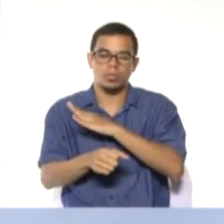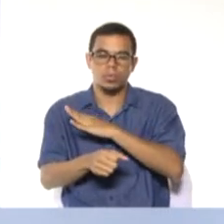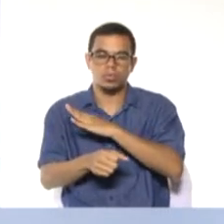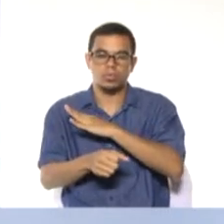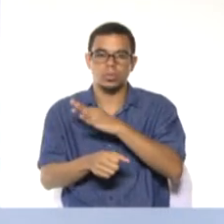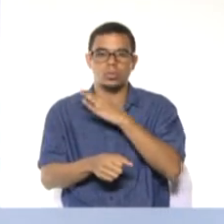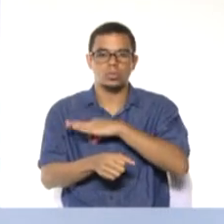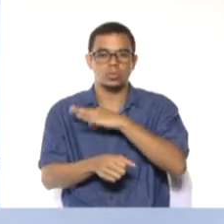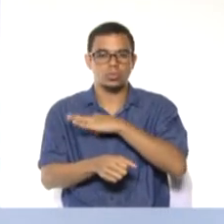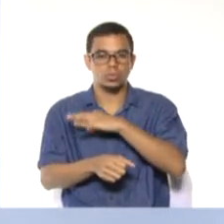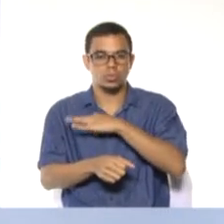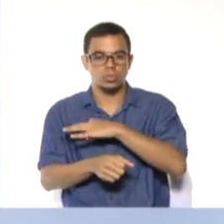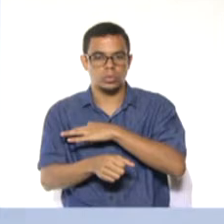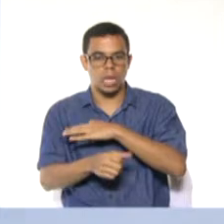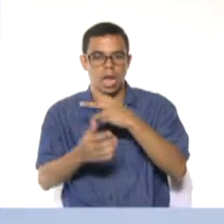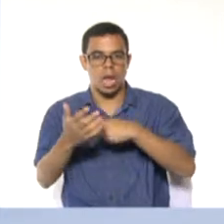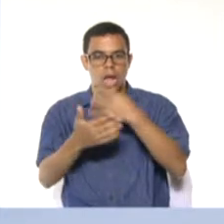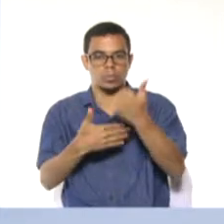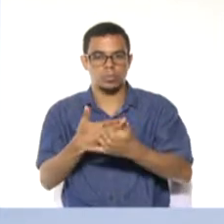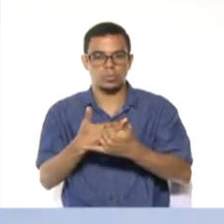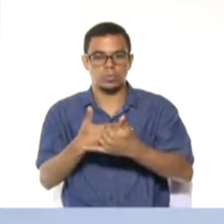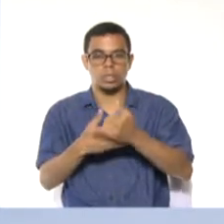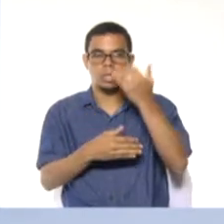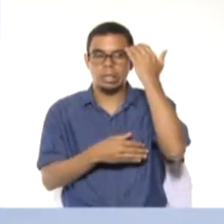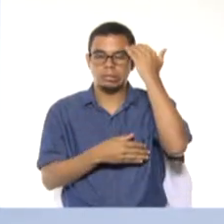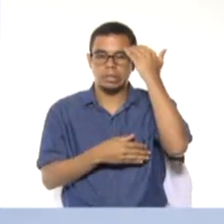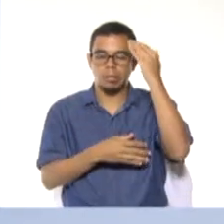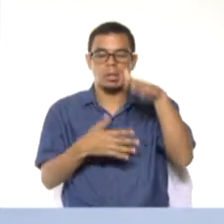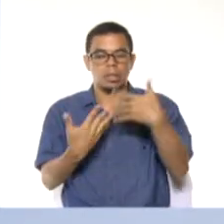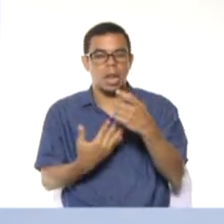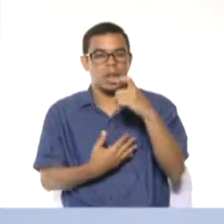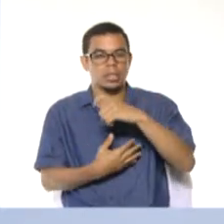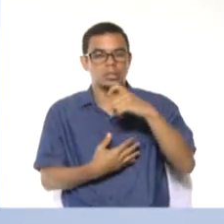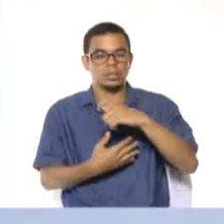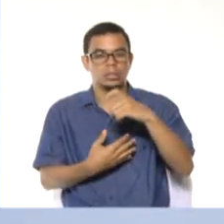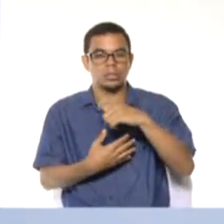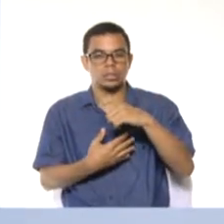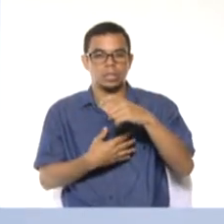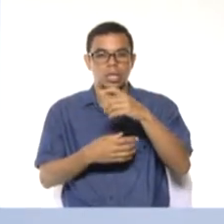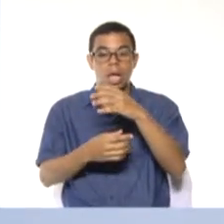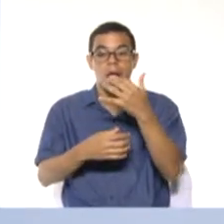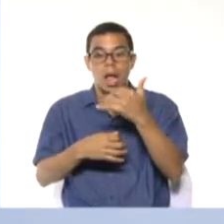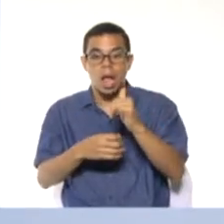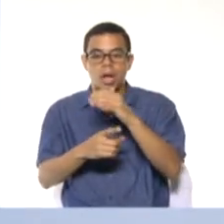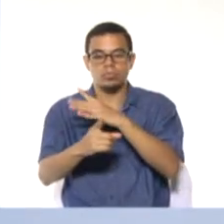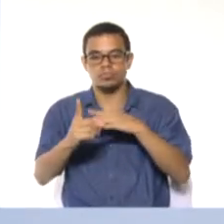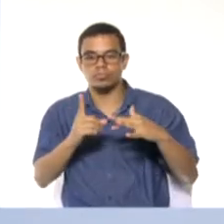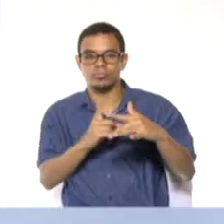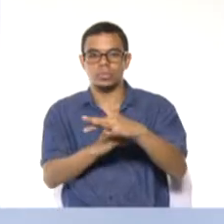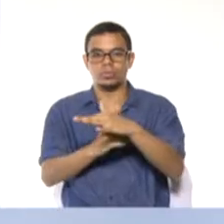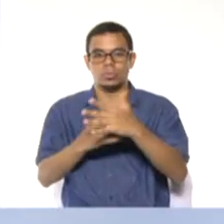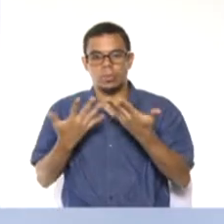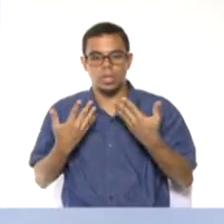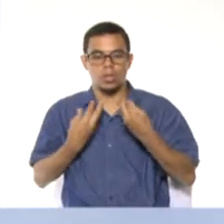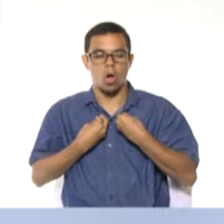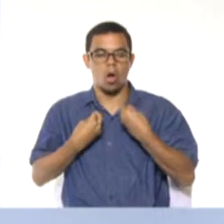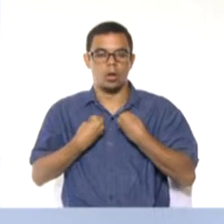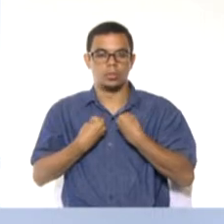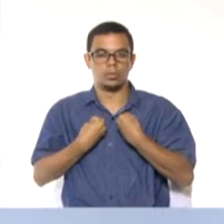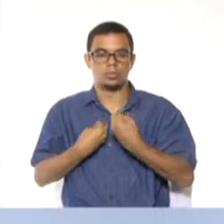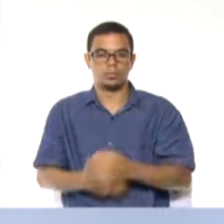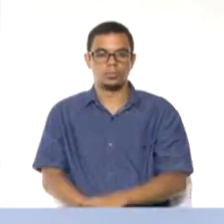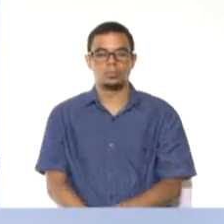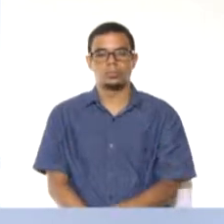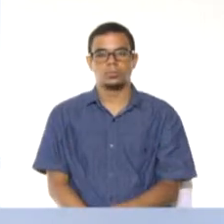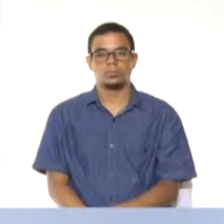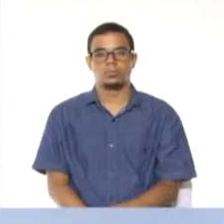manera consciente de las necesidades que tienen en su entorno, ¿ok? Y su contexto. Entonces es muy